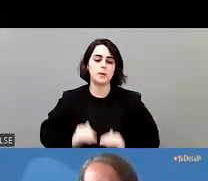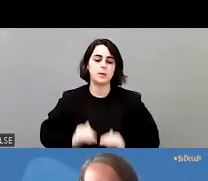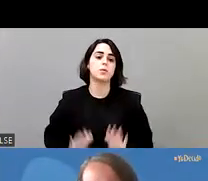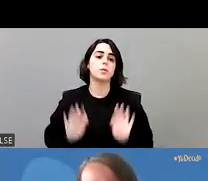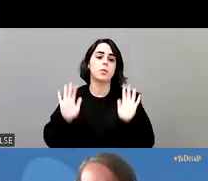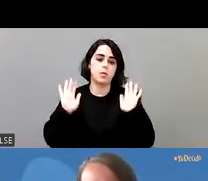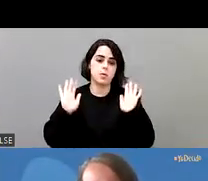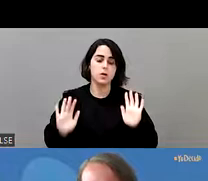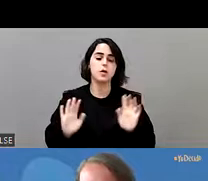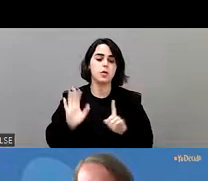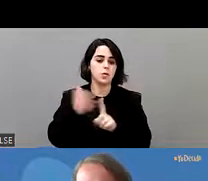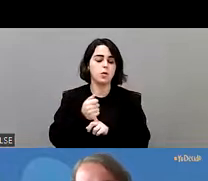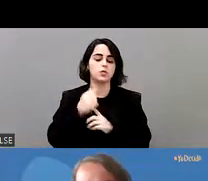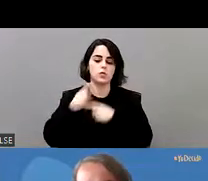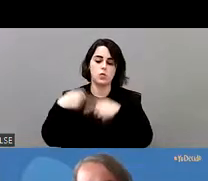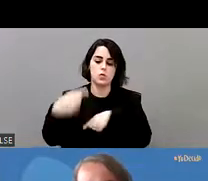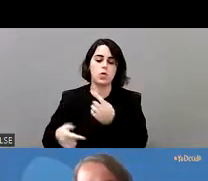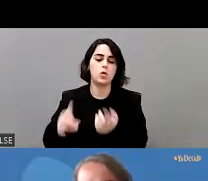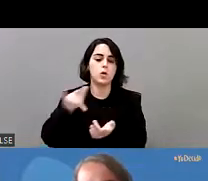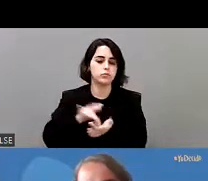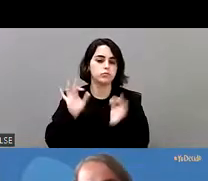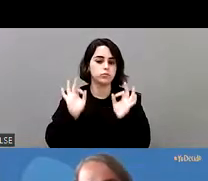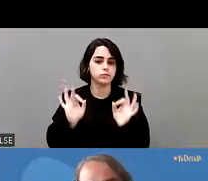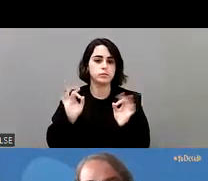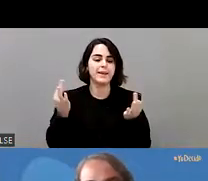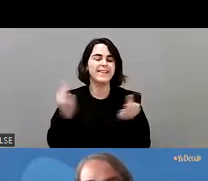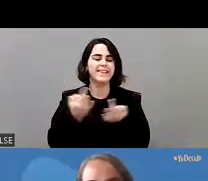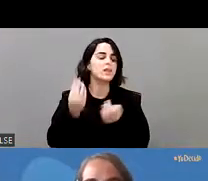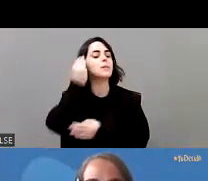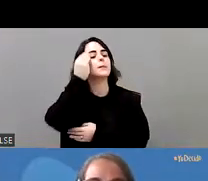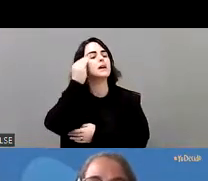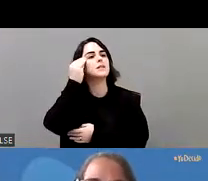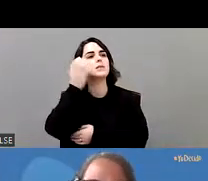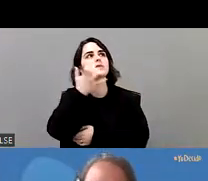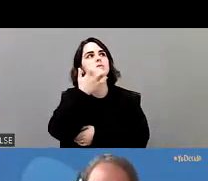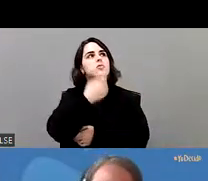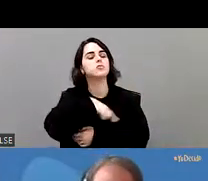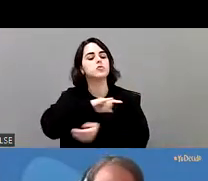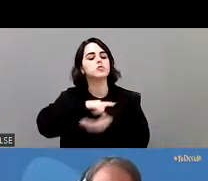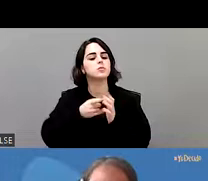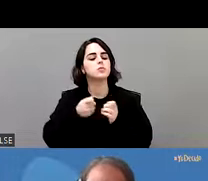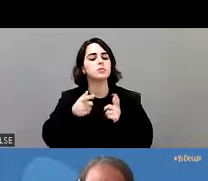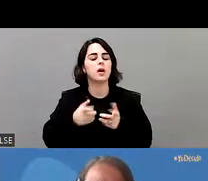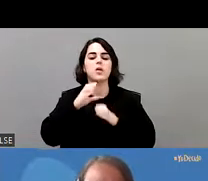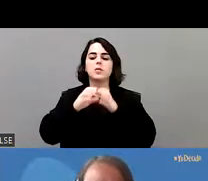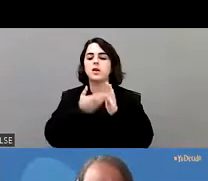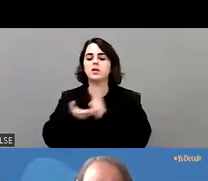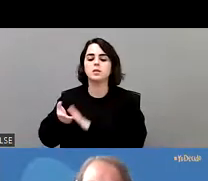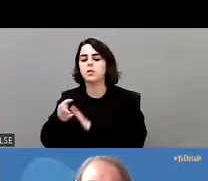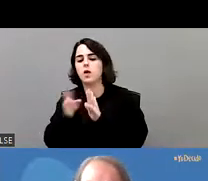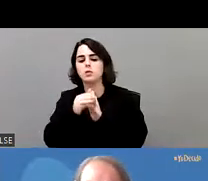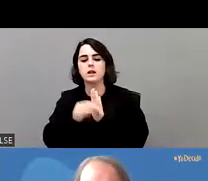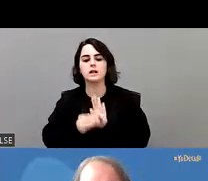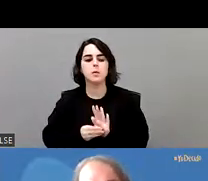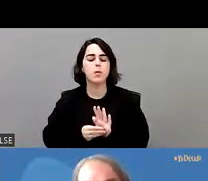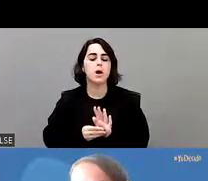lo seguimos encontrando en el día a día, es este pensamiento de que si ponemos un sistema de comunicación alternativa aumentativa